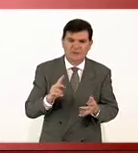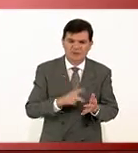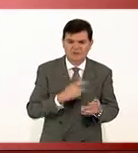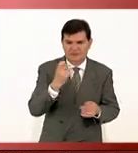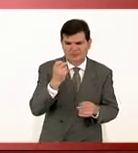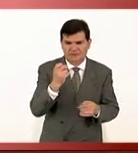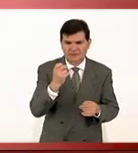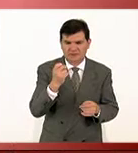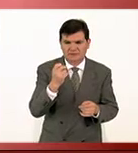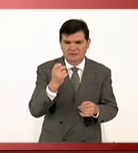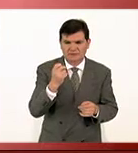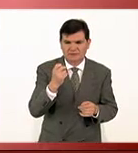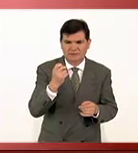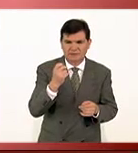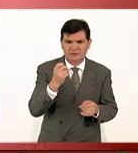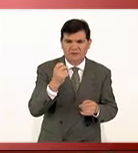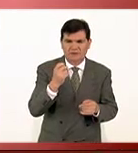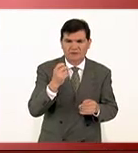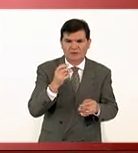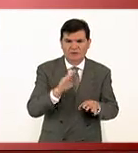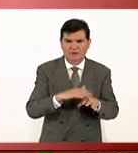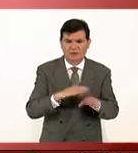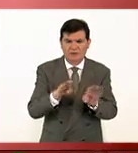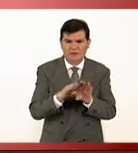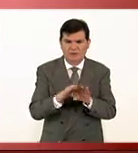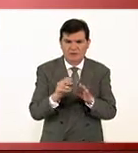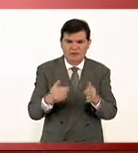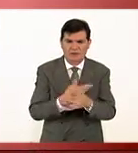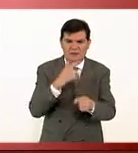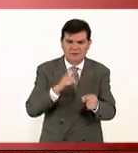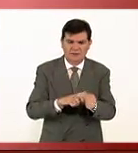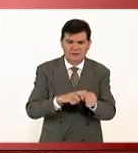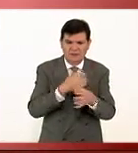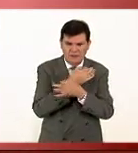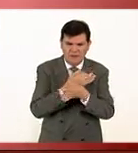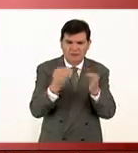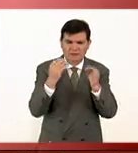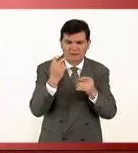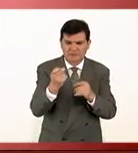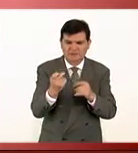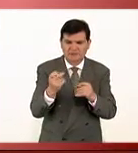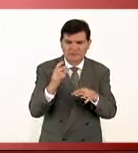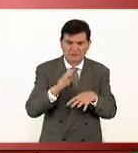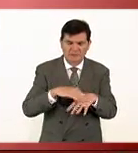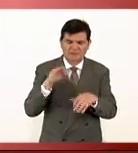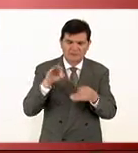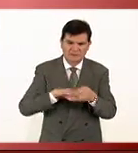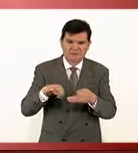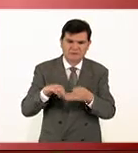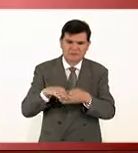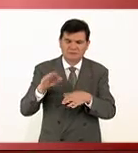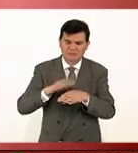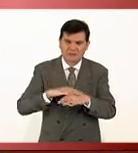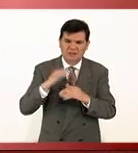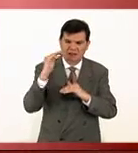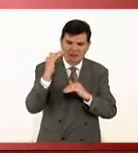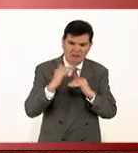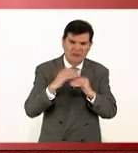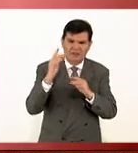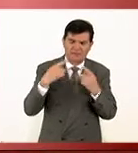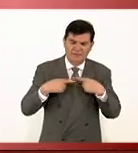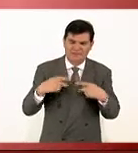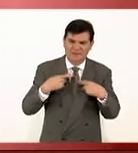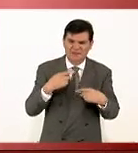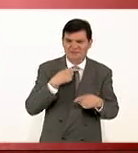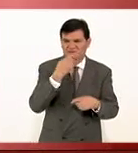lo veríamos a nivel nacional, pero en la Ciudad de México se pronuncia. En la Ciudad de México es cada vez más el porcentaje de gente